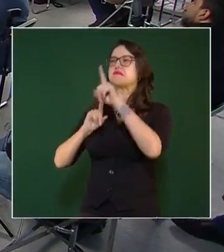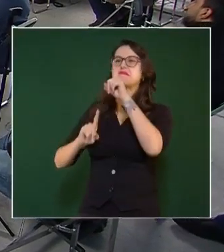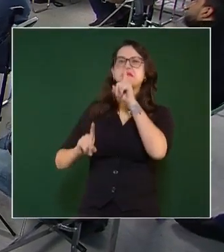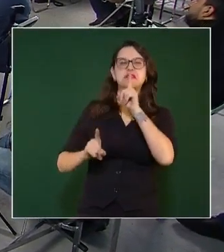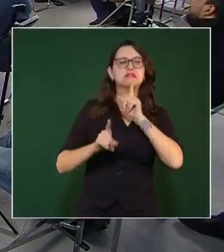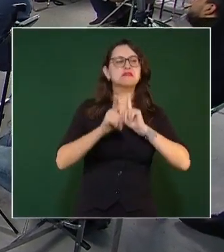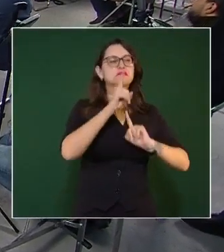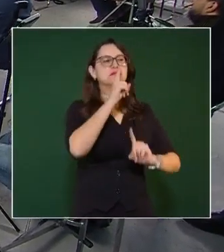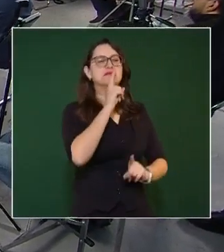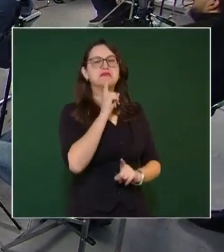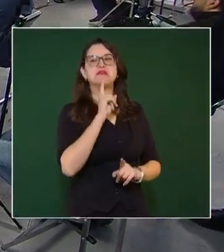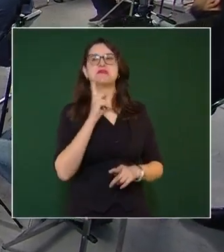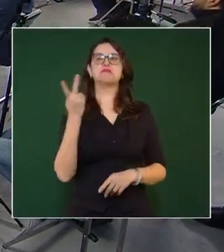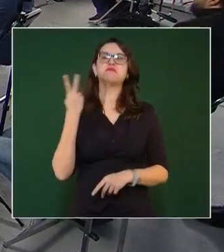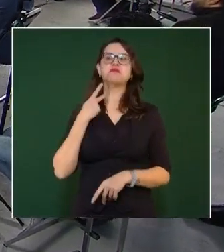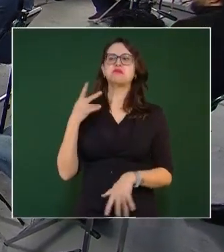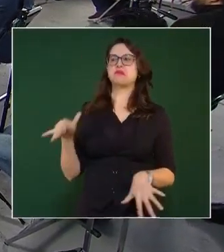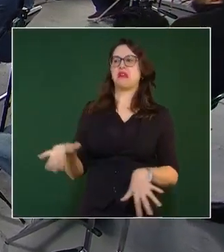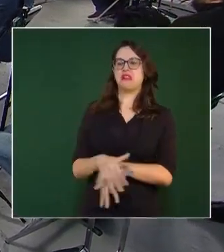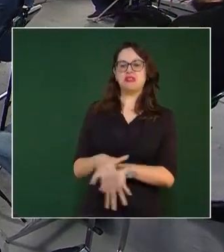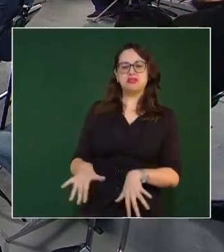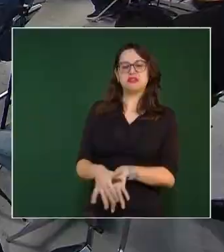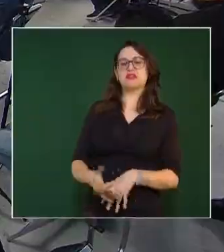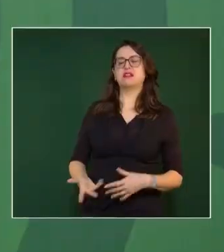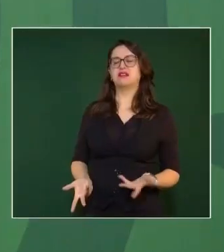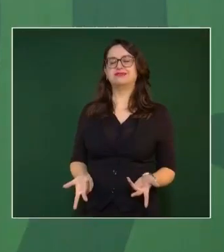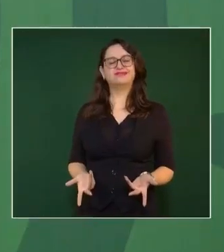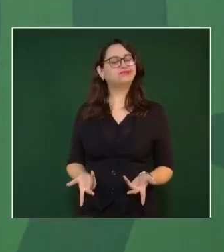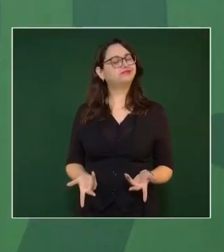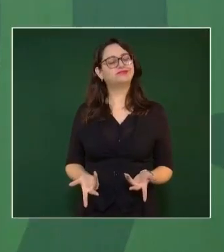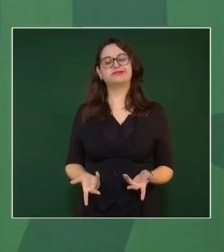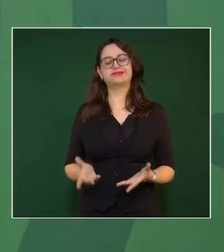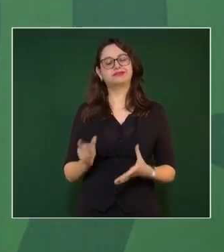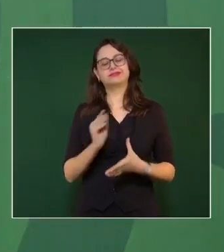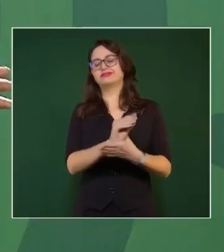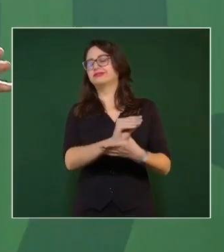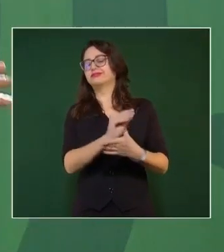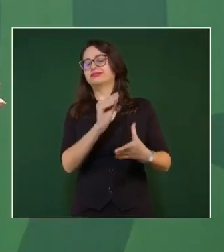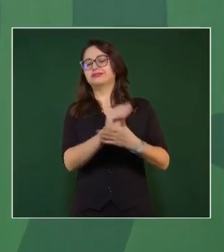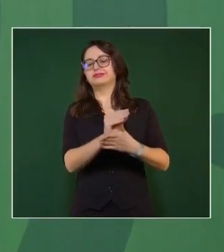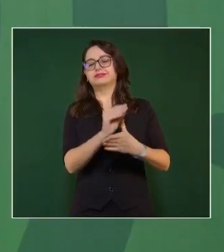la politiquería. Hay que estar